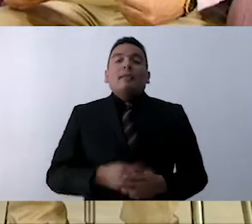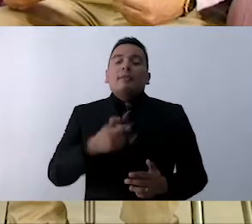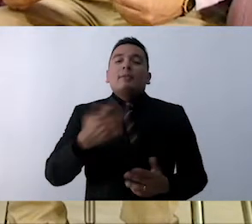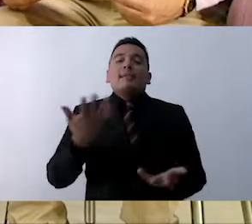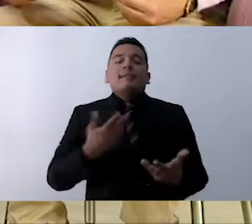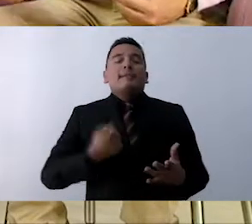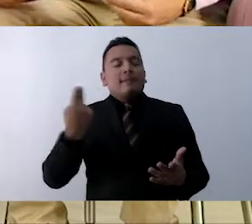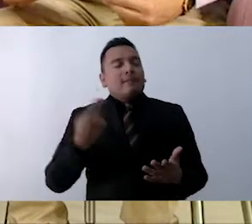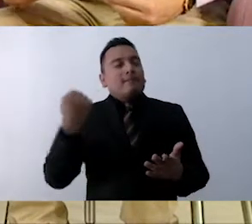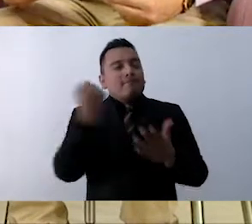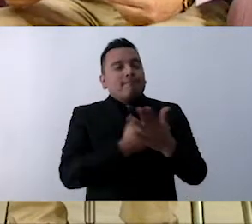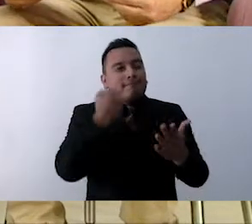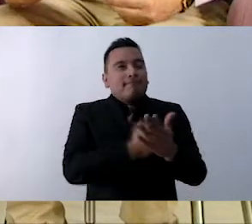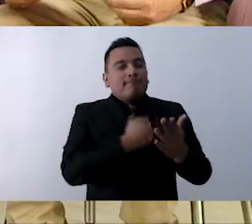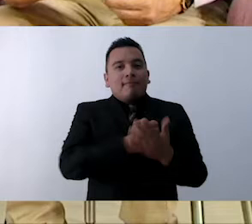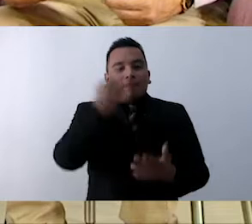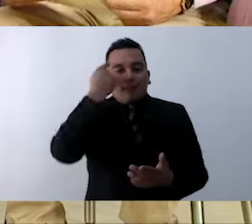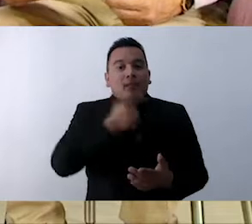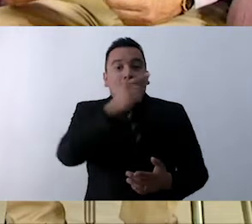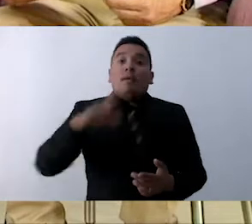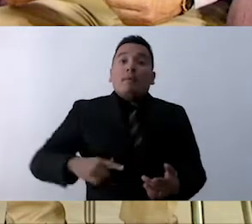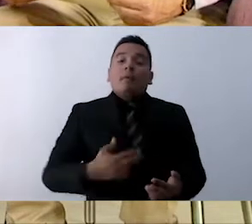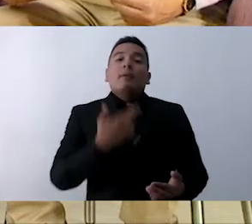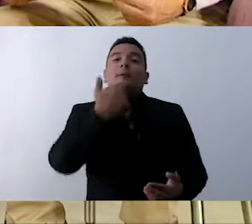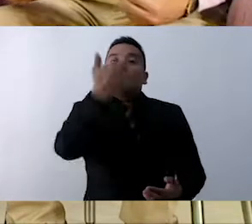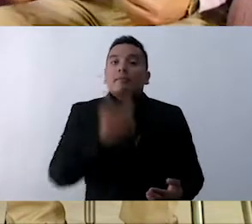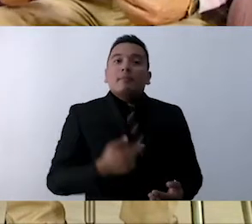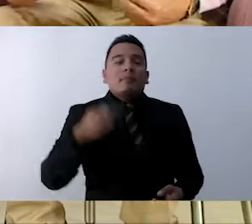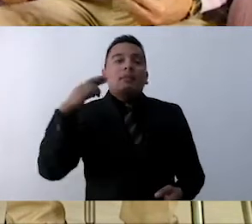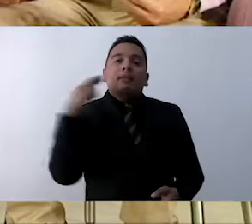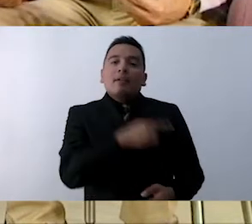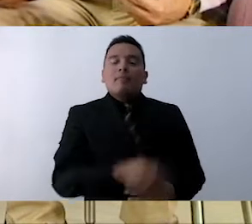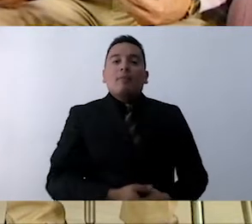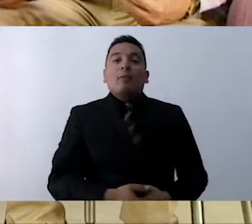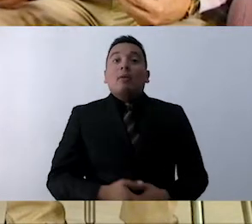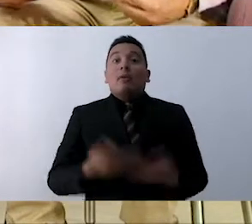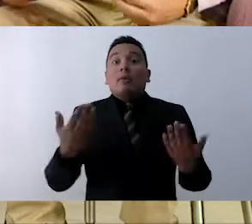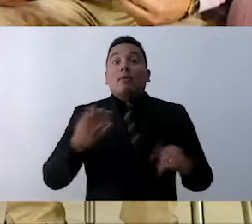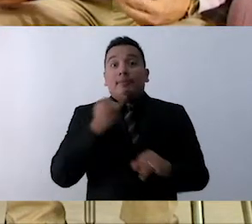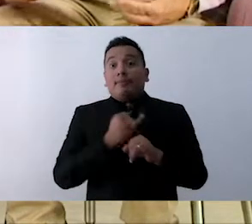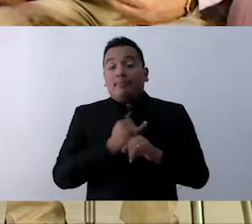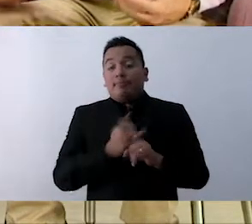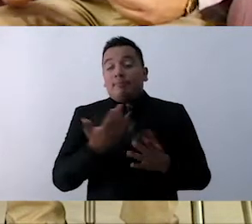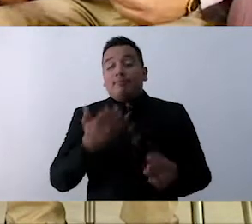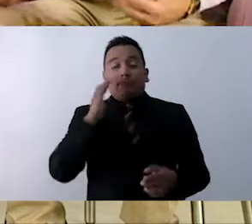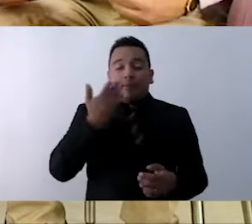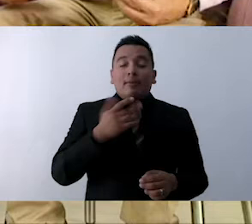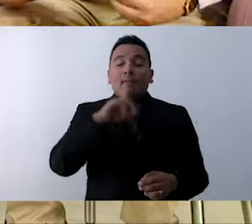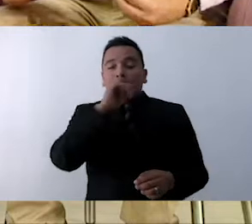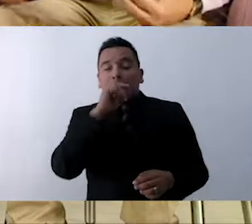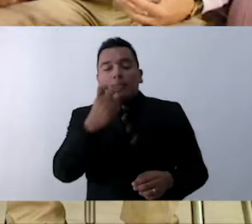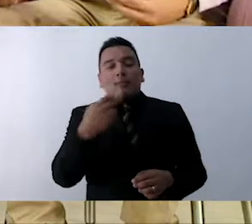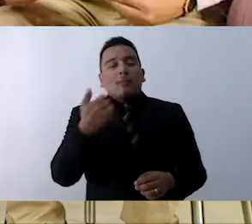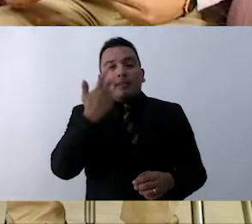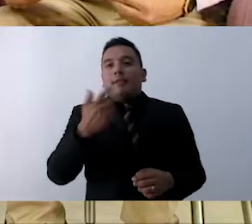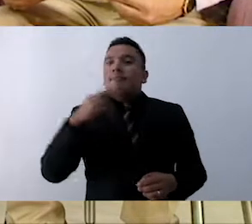tú bien lo señalas, un nivel de exigencia donde hay la necesidad de respuestas inmediatas. El día de hoy las redes sociales y todo eso